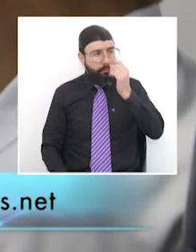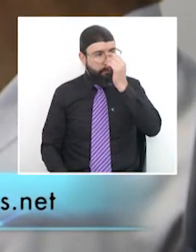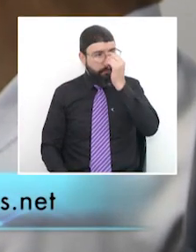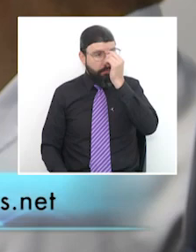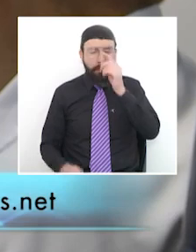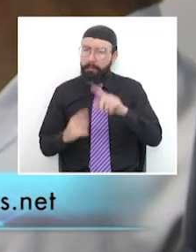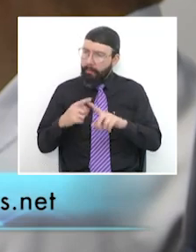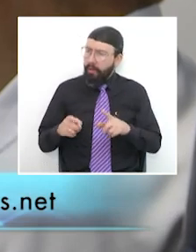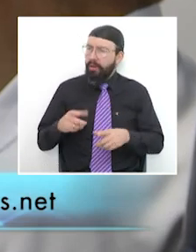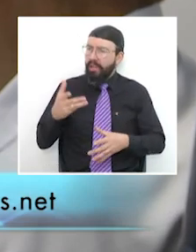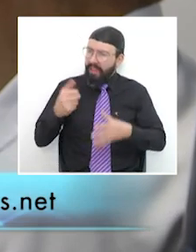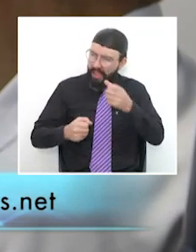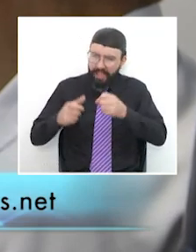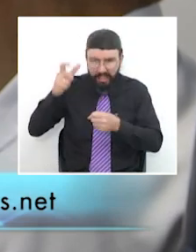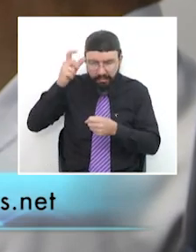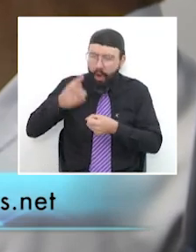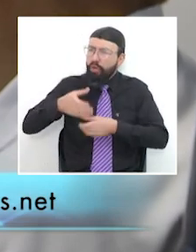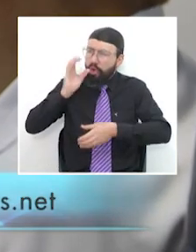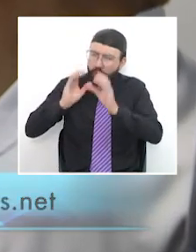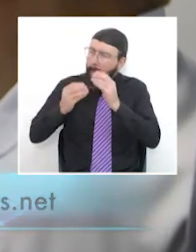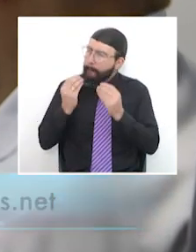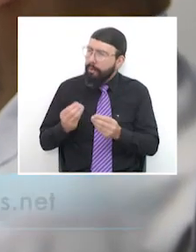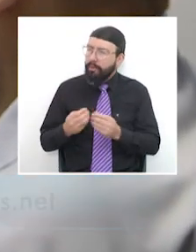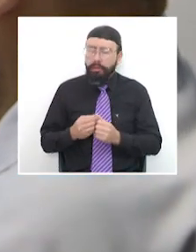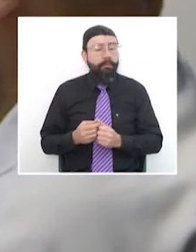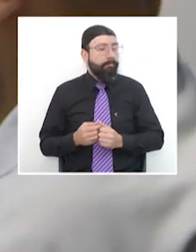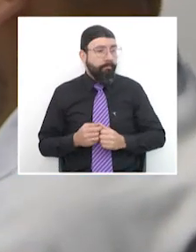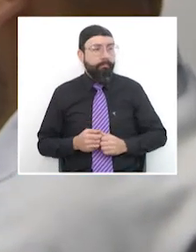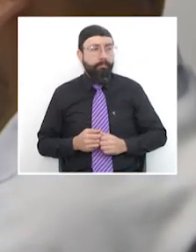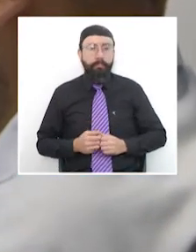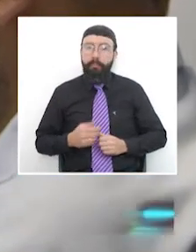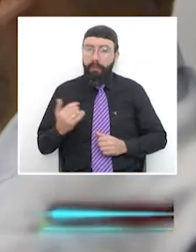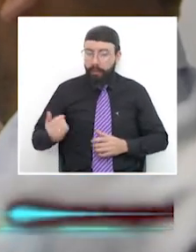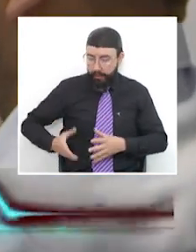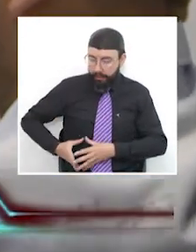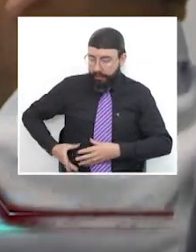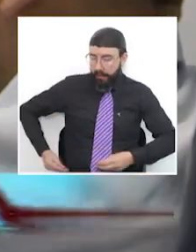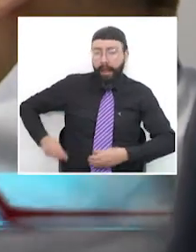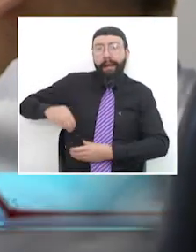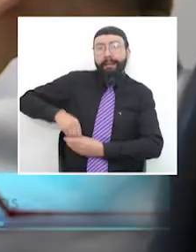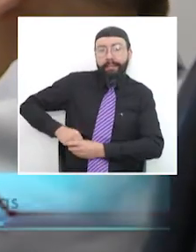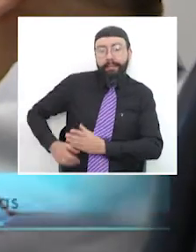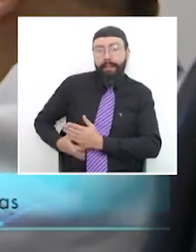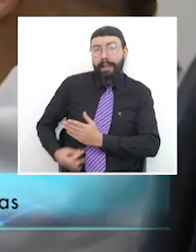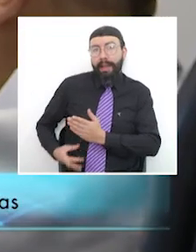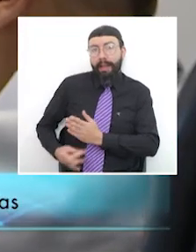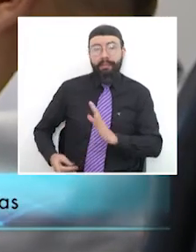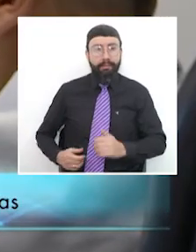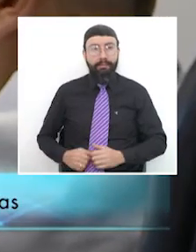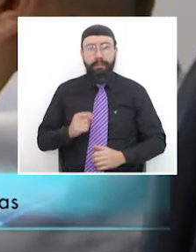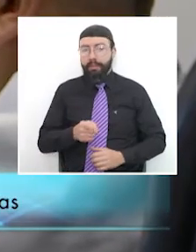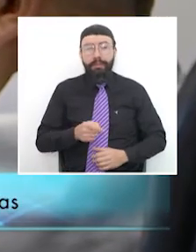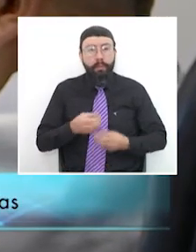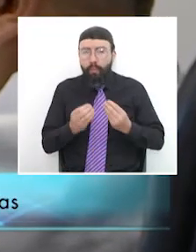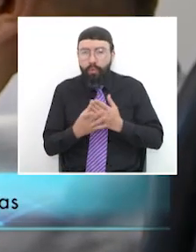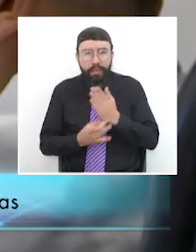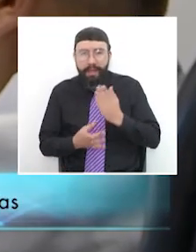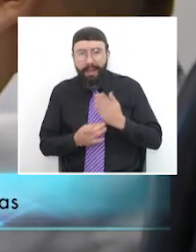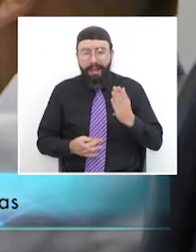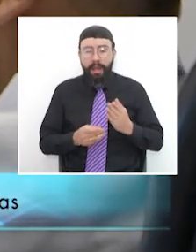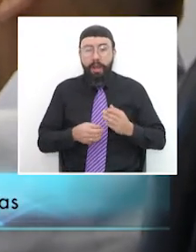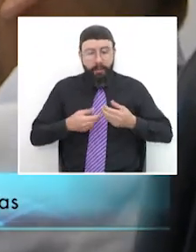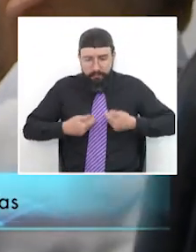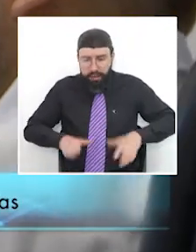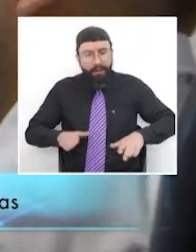mucho. Sí, siempre, doctor, claro, bastante. Y entonces al hígado se le quedó la grasa. Como no la pudo eliminar, era tanta, pues se almacenó en el